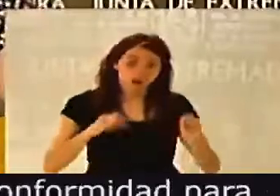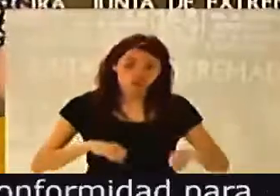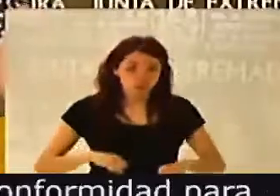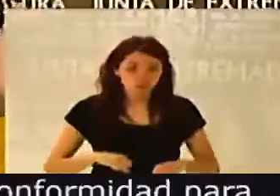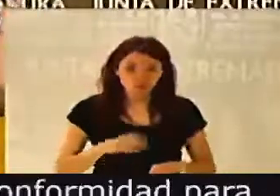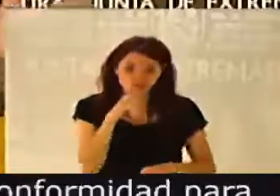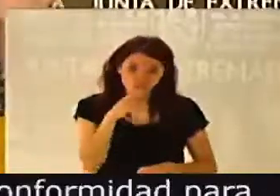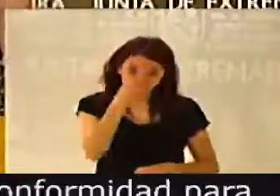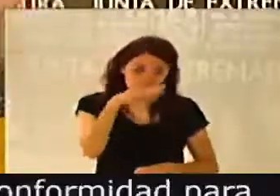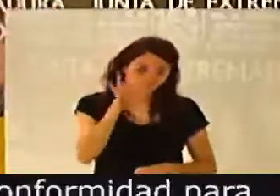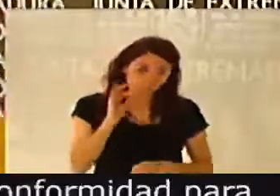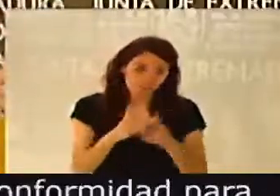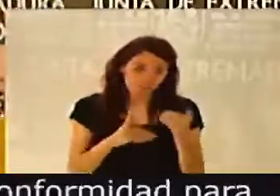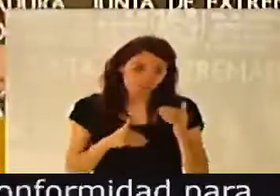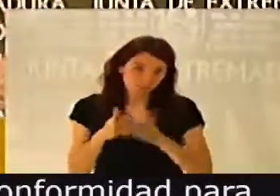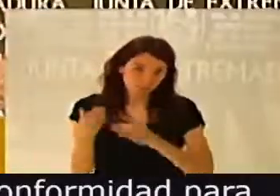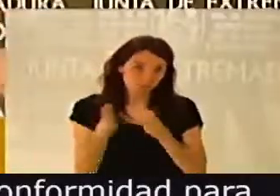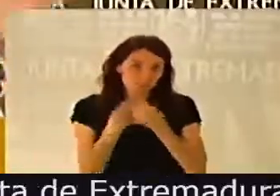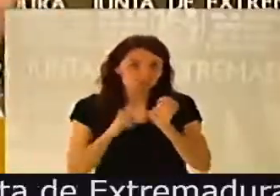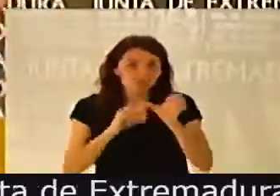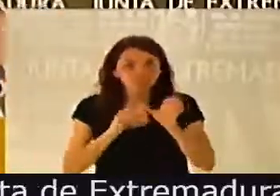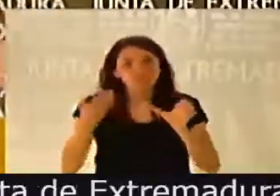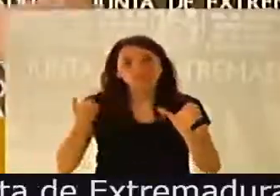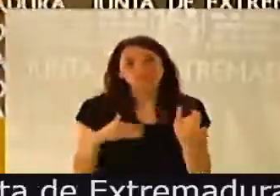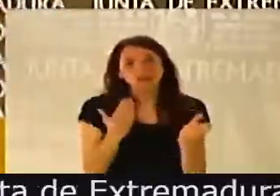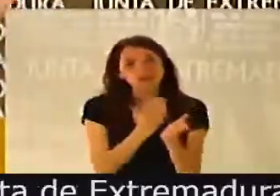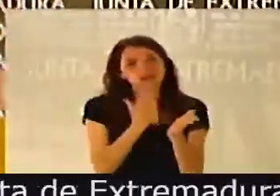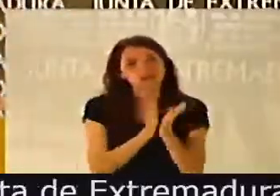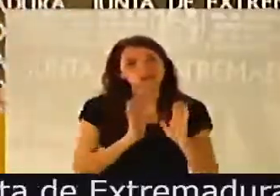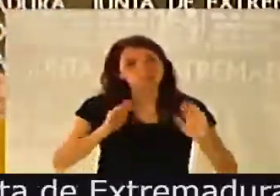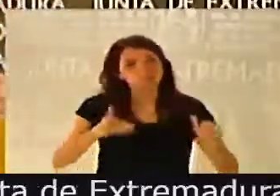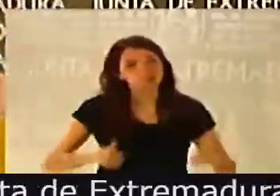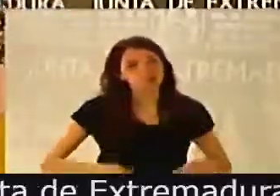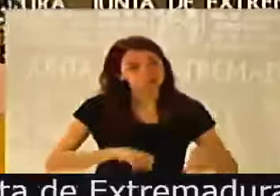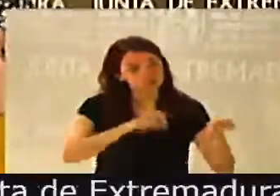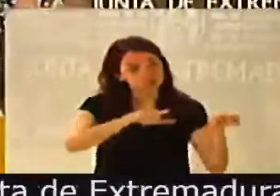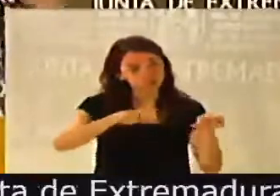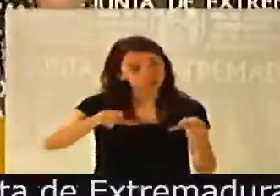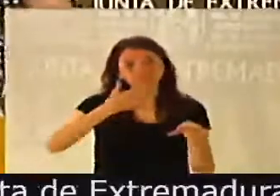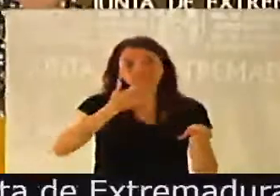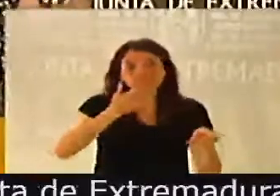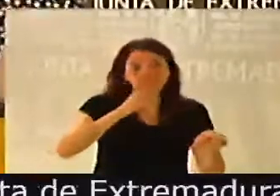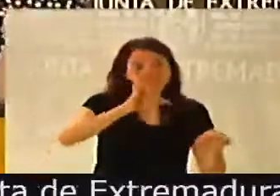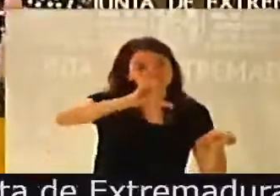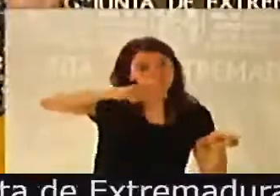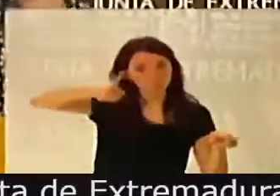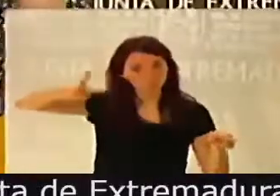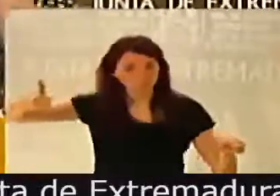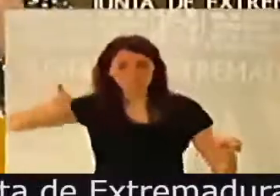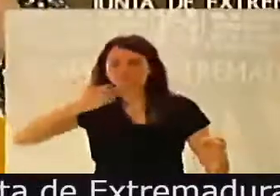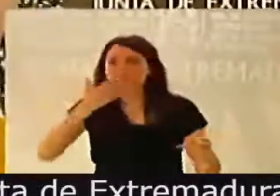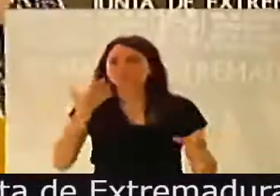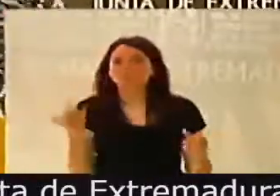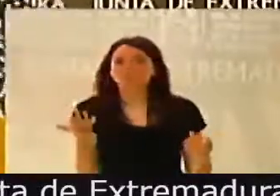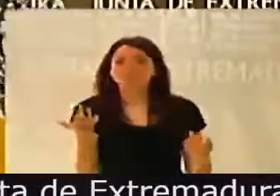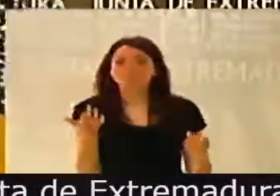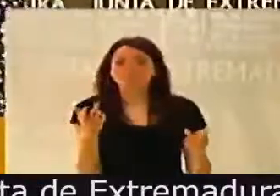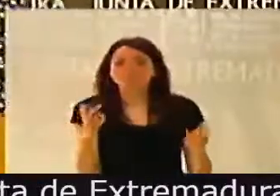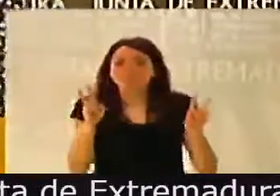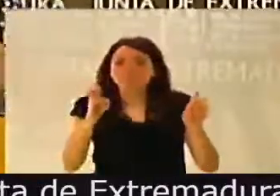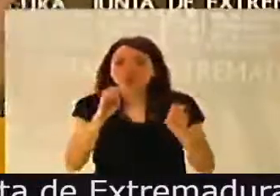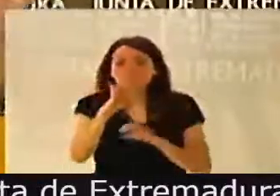Extremadura. Se ha vuelto a las aulas en aquellos alumnos que promocionan, los de cuarto de la ESO, los que